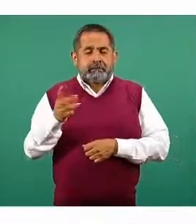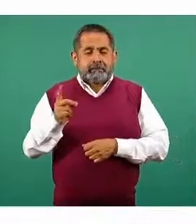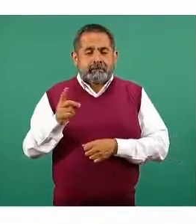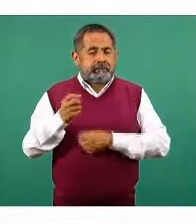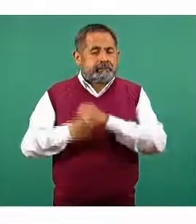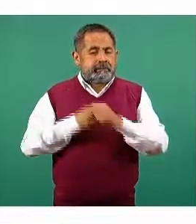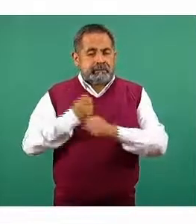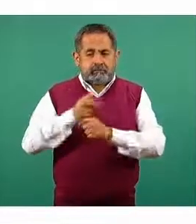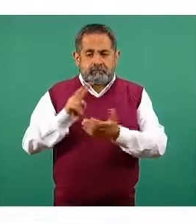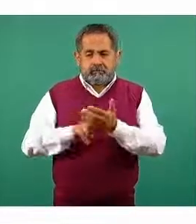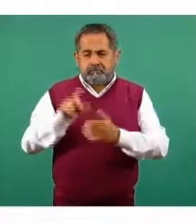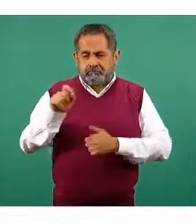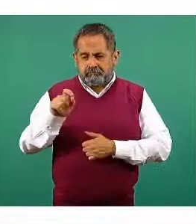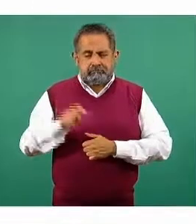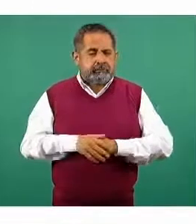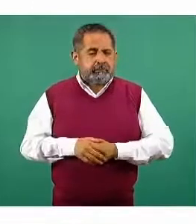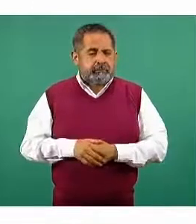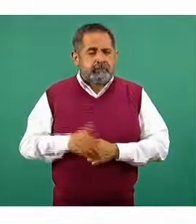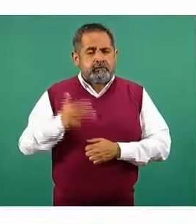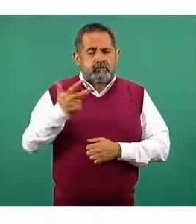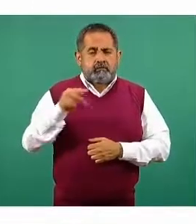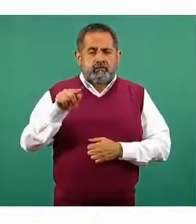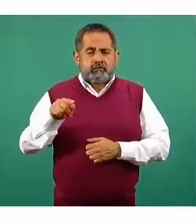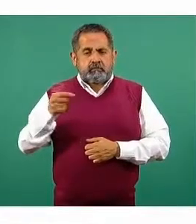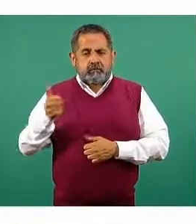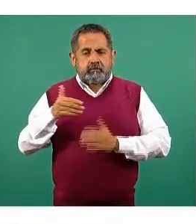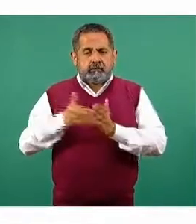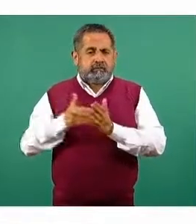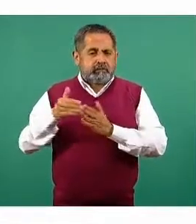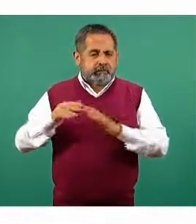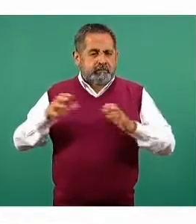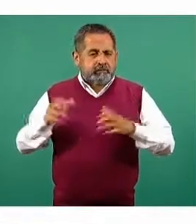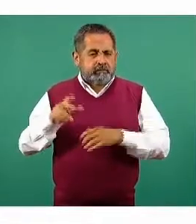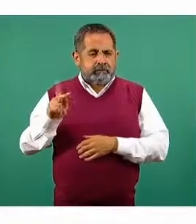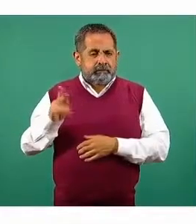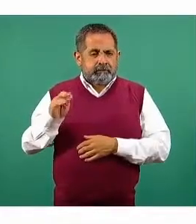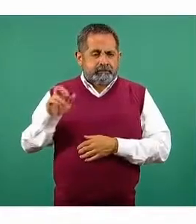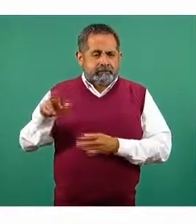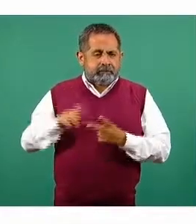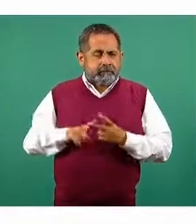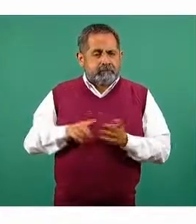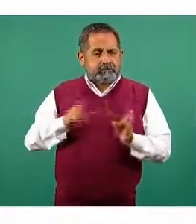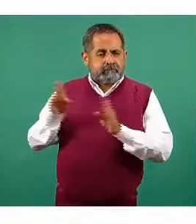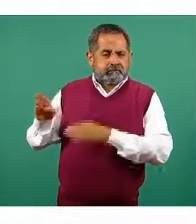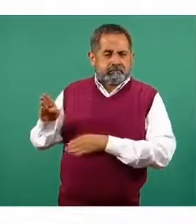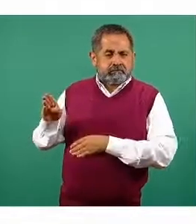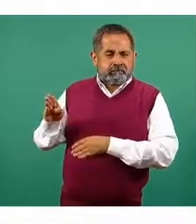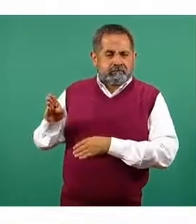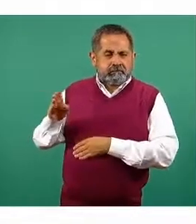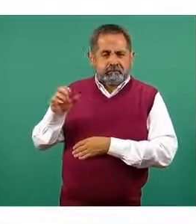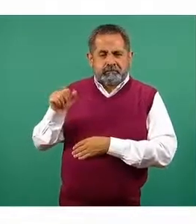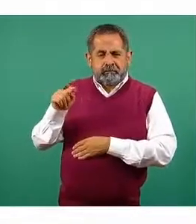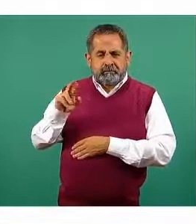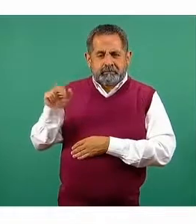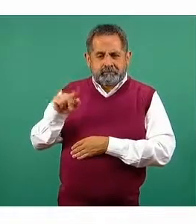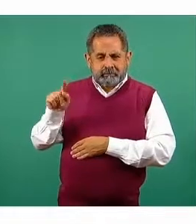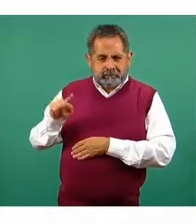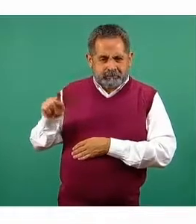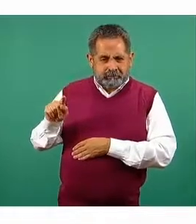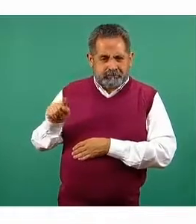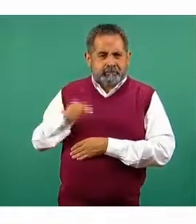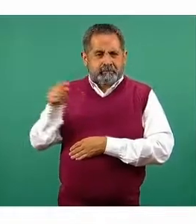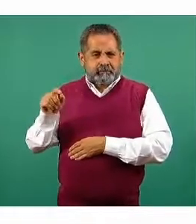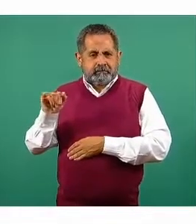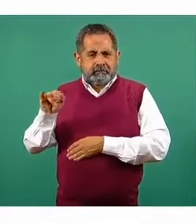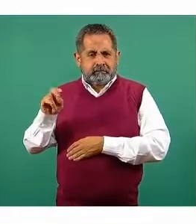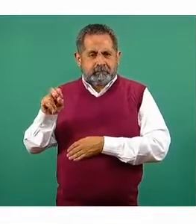del 2020. 8.6 millones de Pfizer, 4.6 de AstraZeneca, 5 millones de